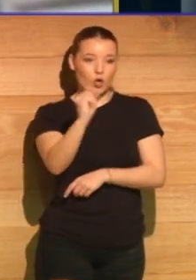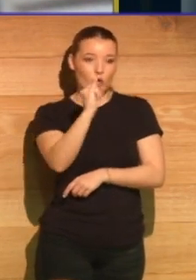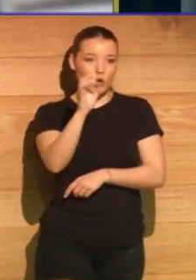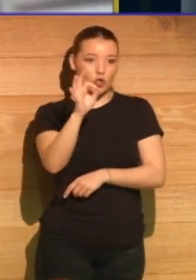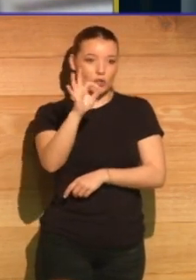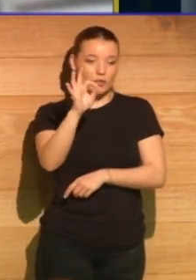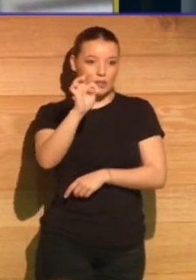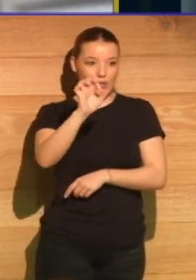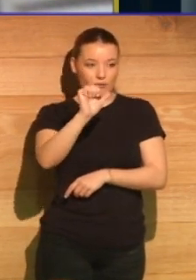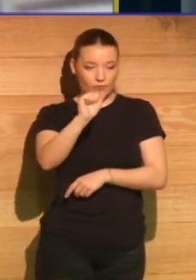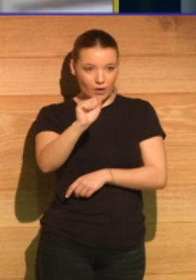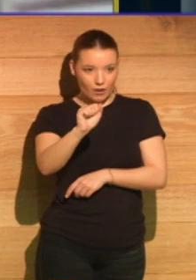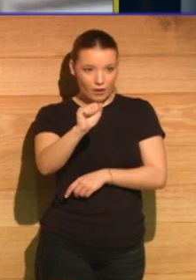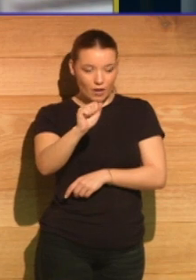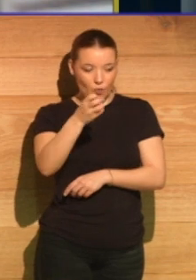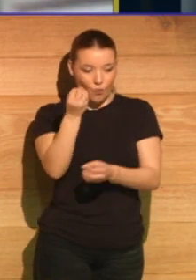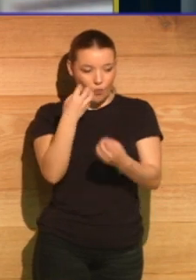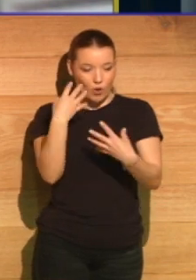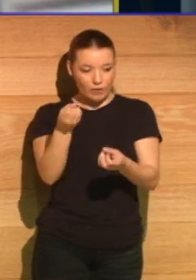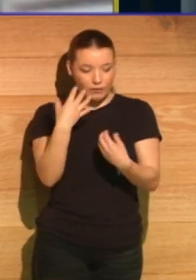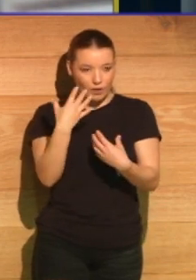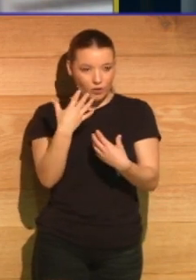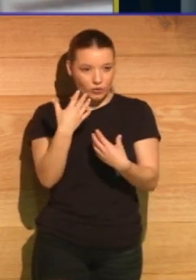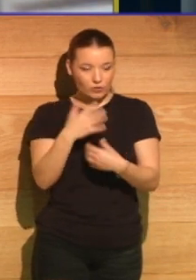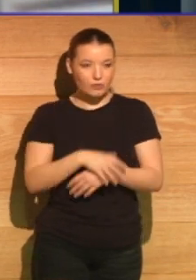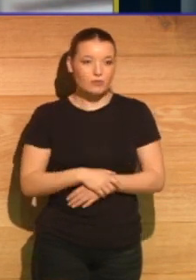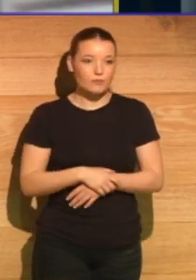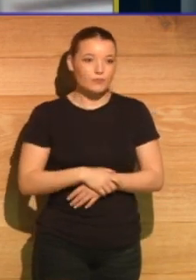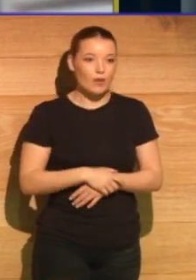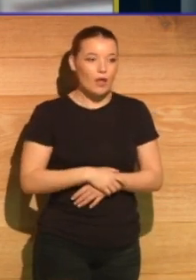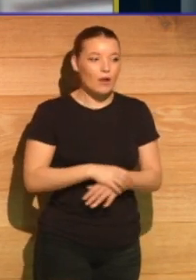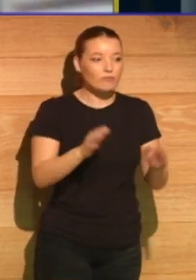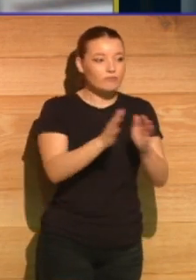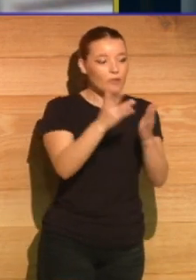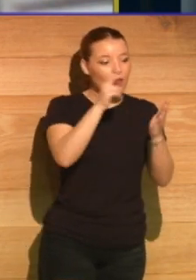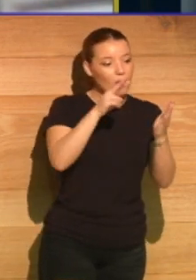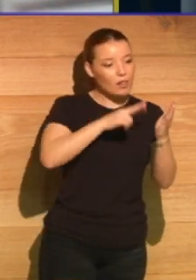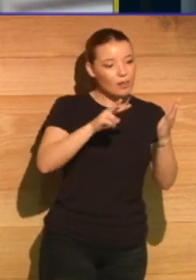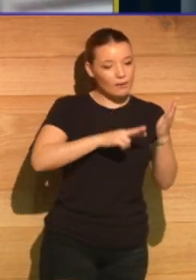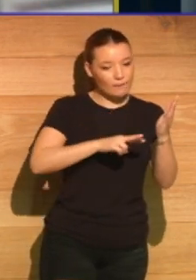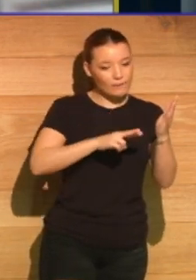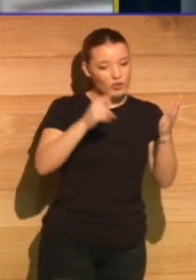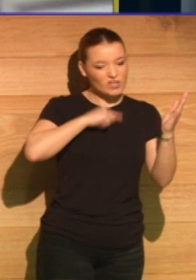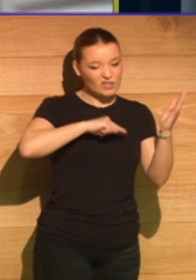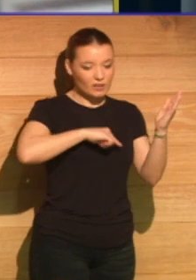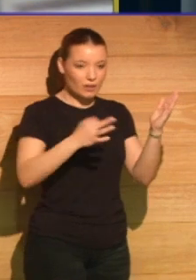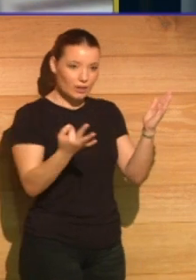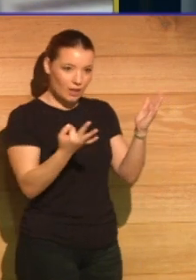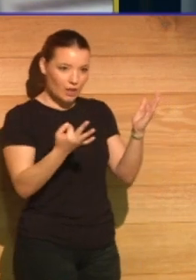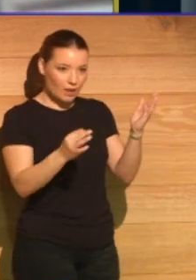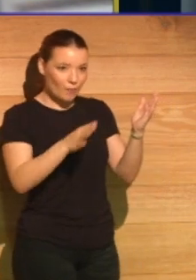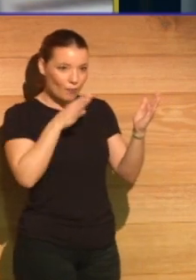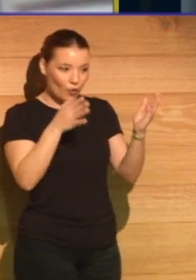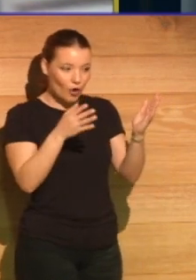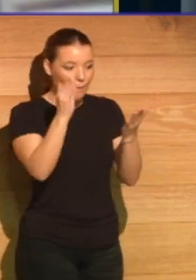nos contaras cuál ha sido tu impresión al leerlo y sobre todo qué se siente al verse una convertida en poema.